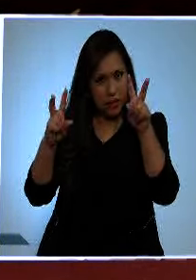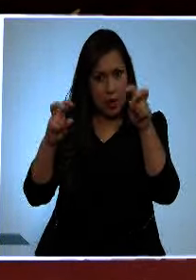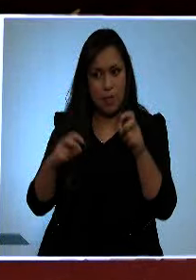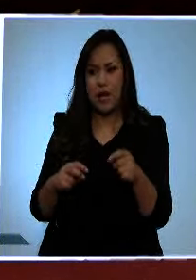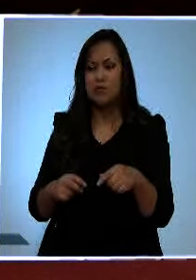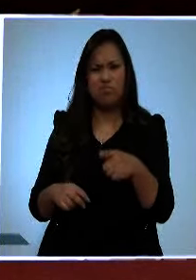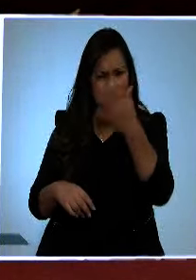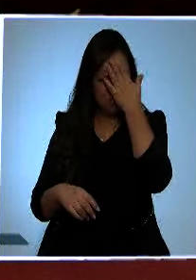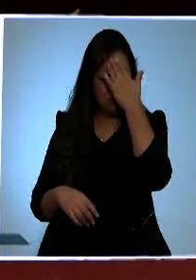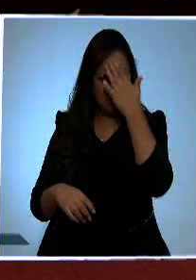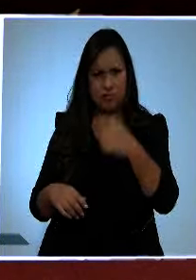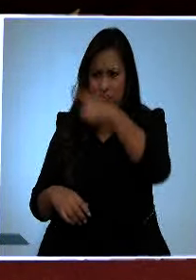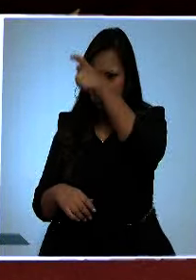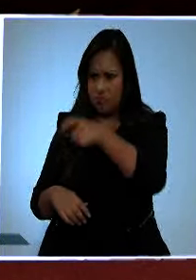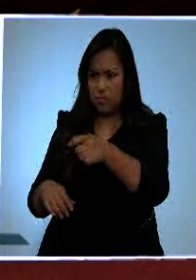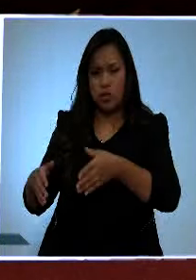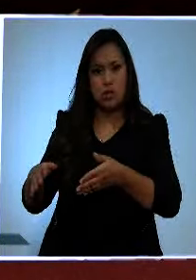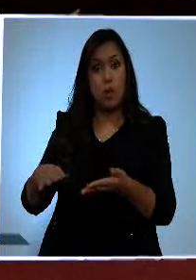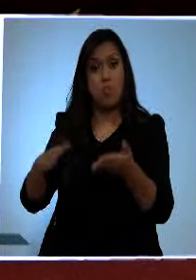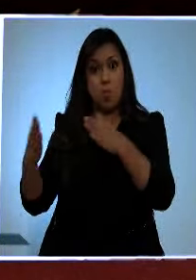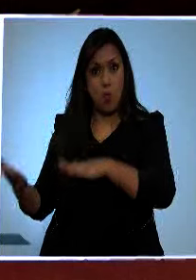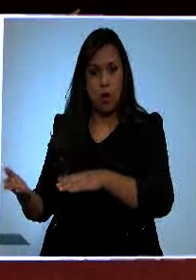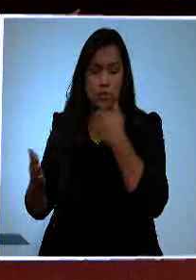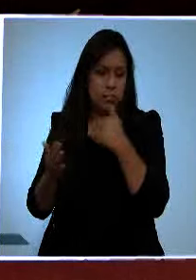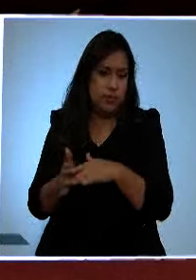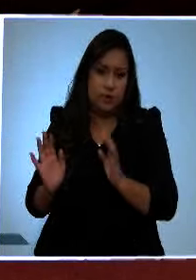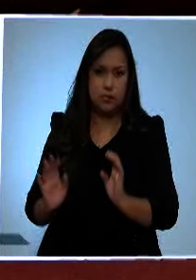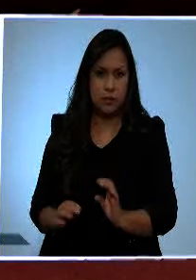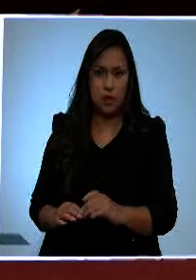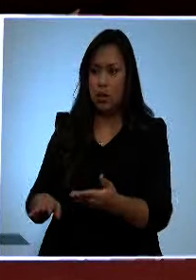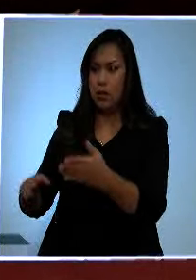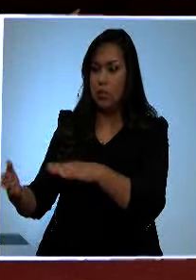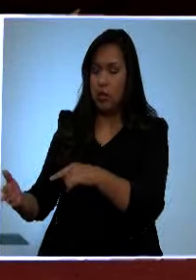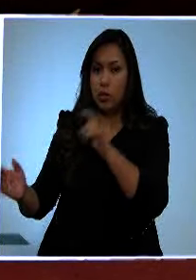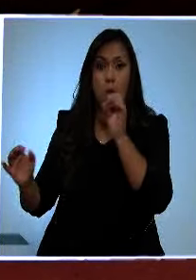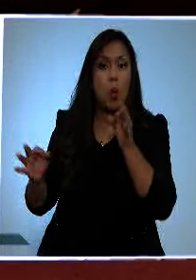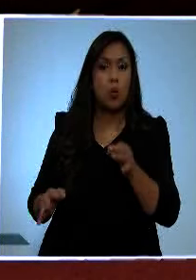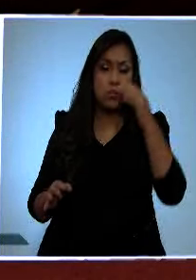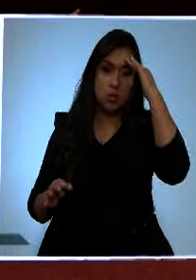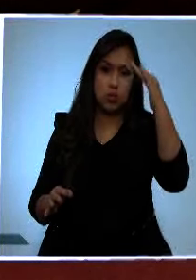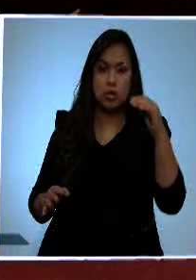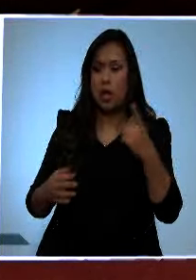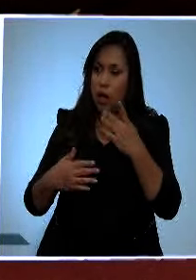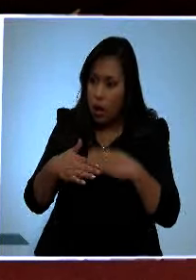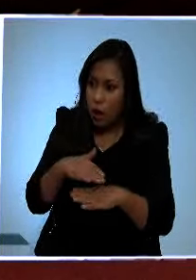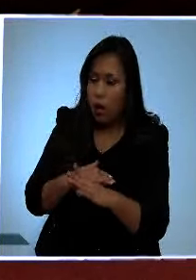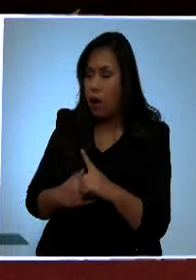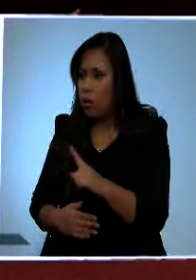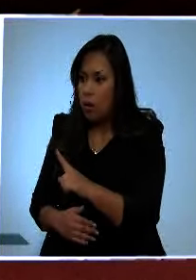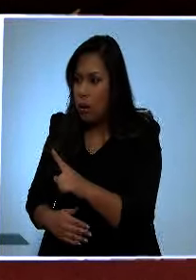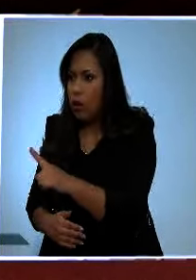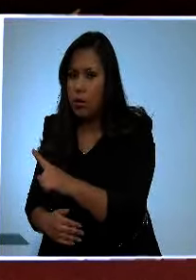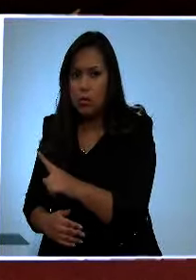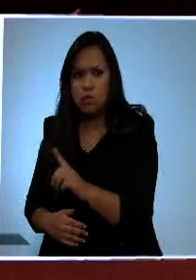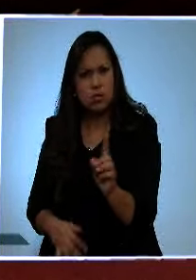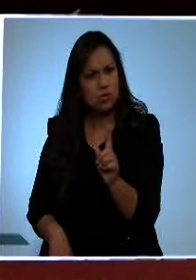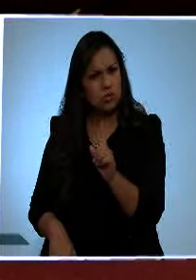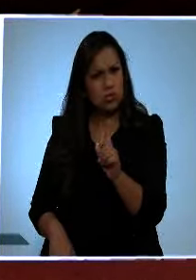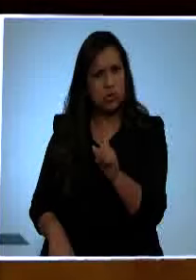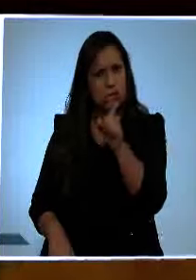no es solamente el tema de que el policía entra Investiga y lo hace No ahora es una es un compendio de ciencias